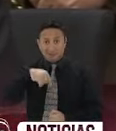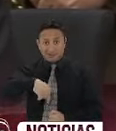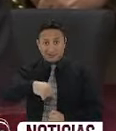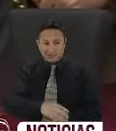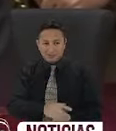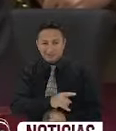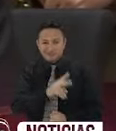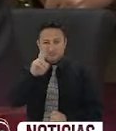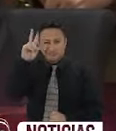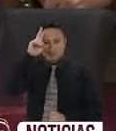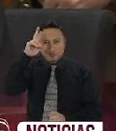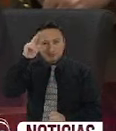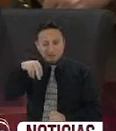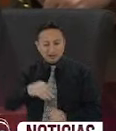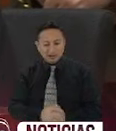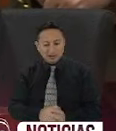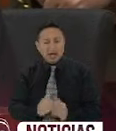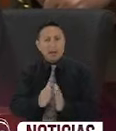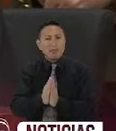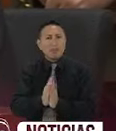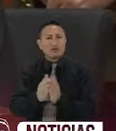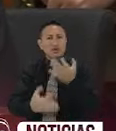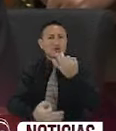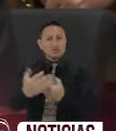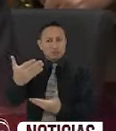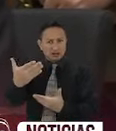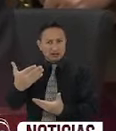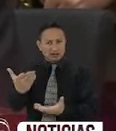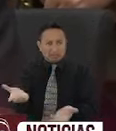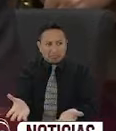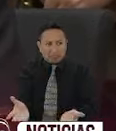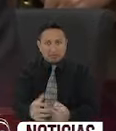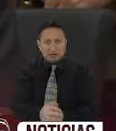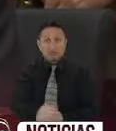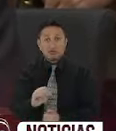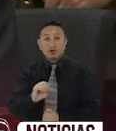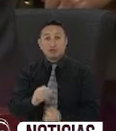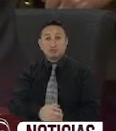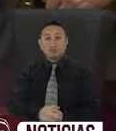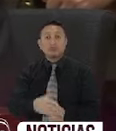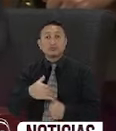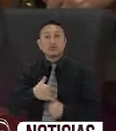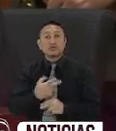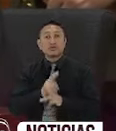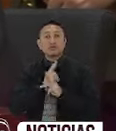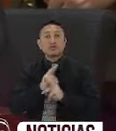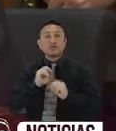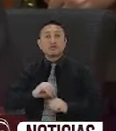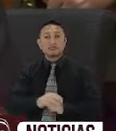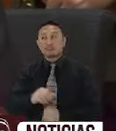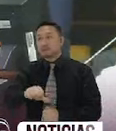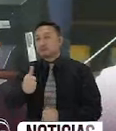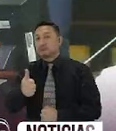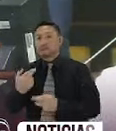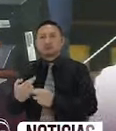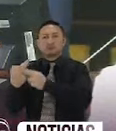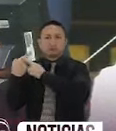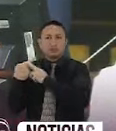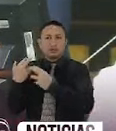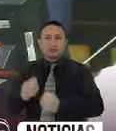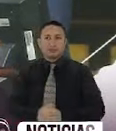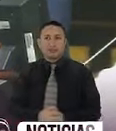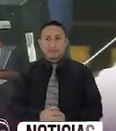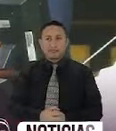causales que no estaban en las solicitudes de juicio político o queriendo que responda por competencias ajenas. A pesar de mostrar